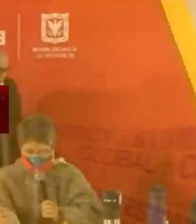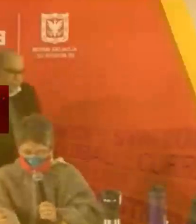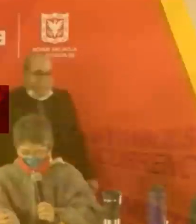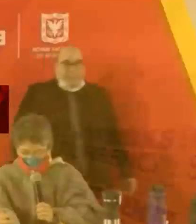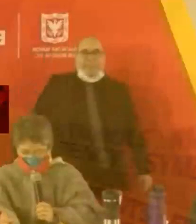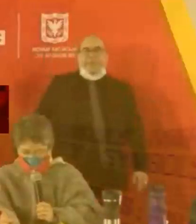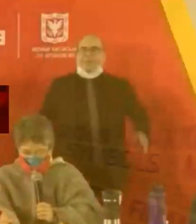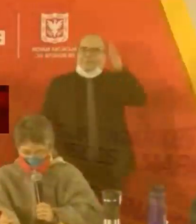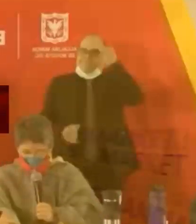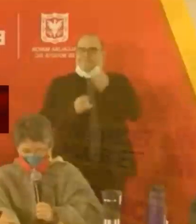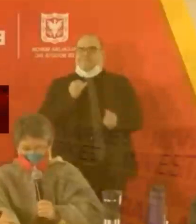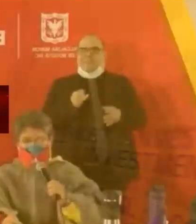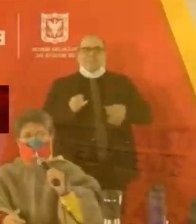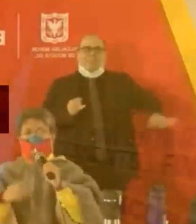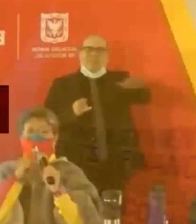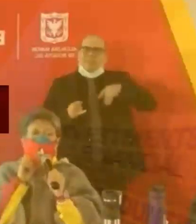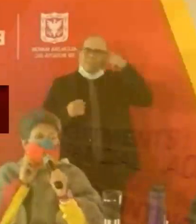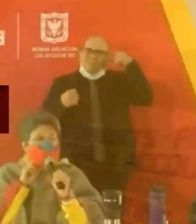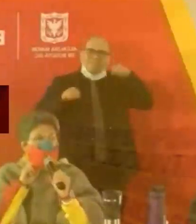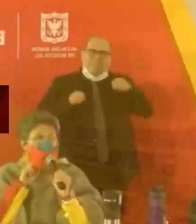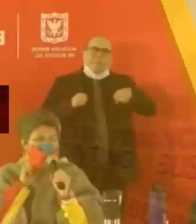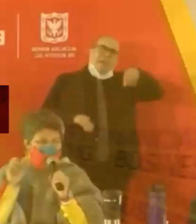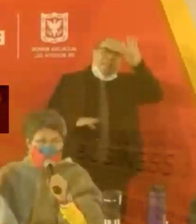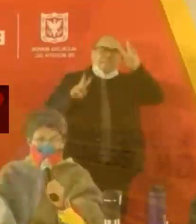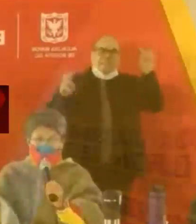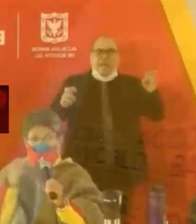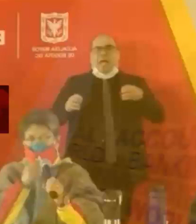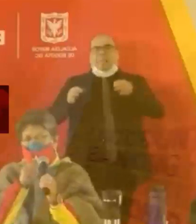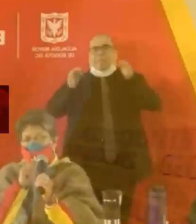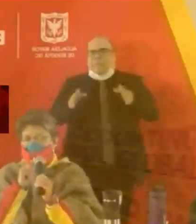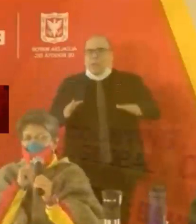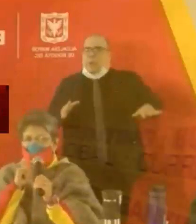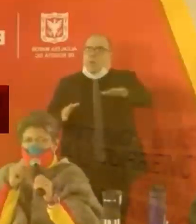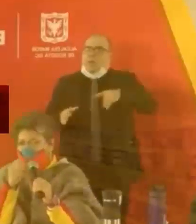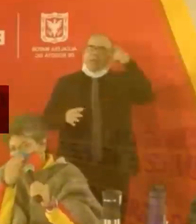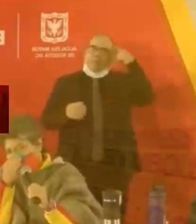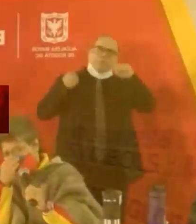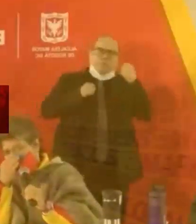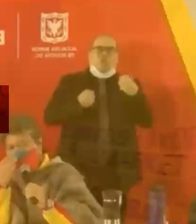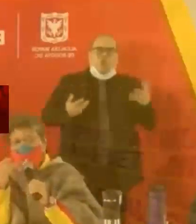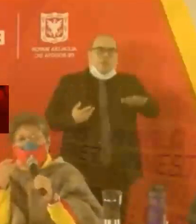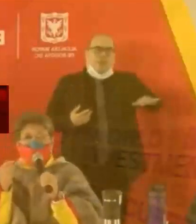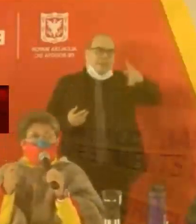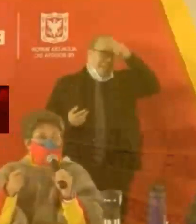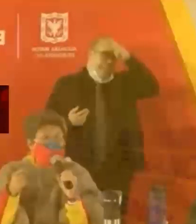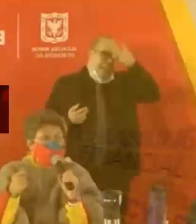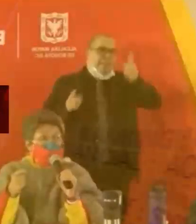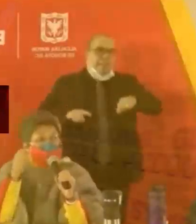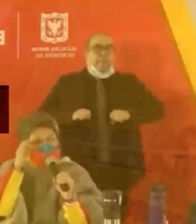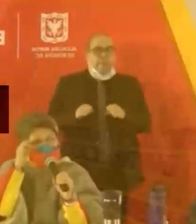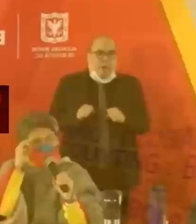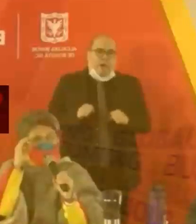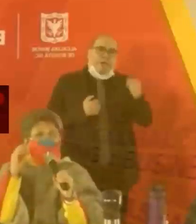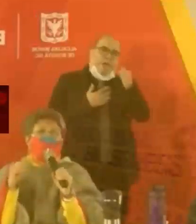gratas que ustedes han declarado existen. Bueno, mira, siempre que hemos declarado personas no gratas han sido personas que de una u otra manera han